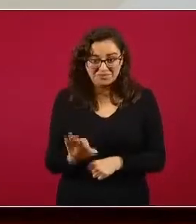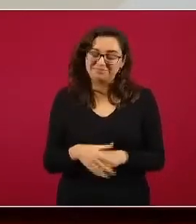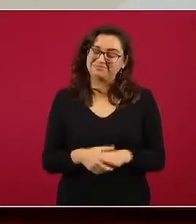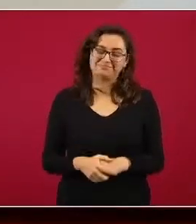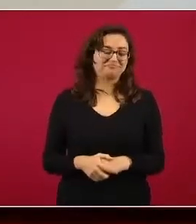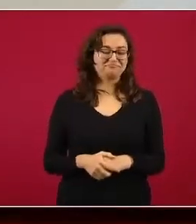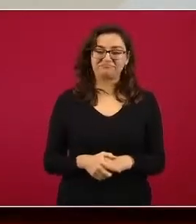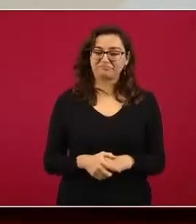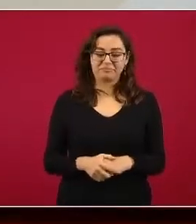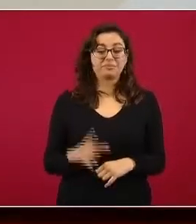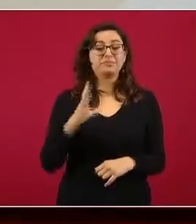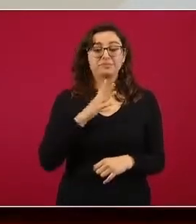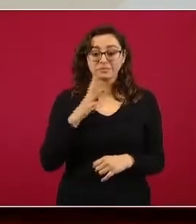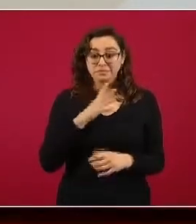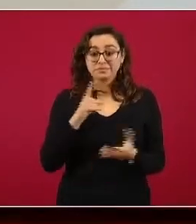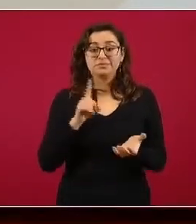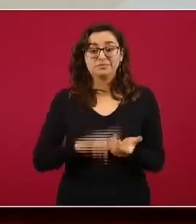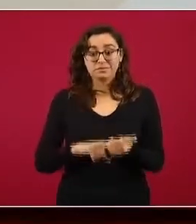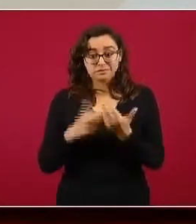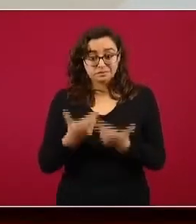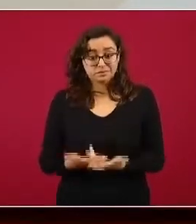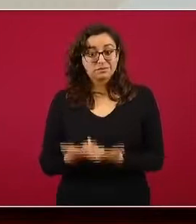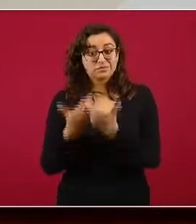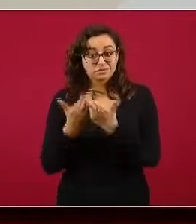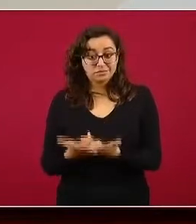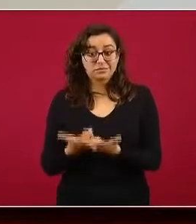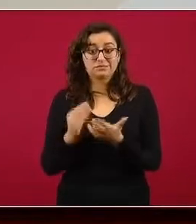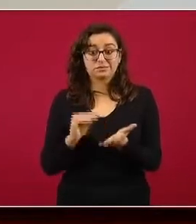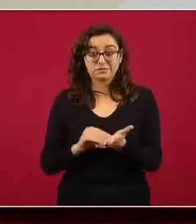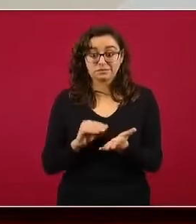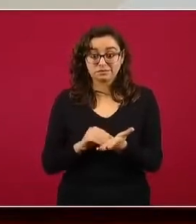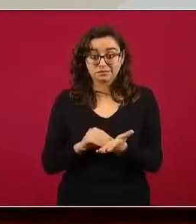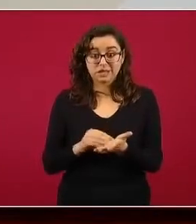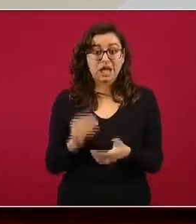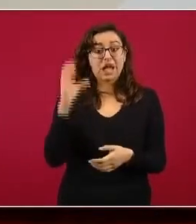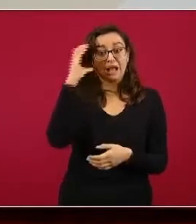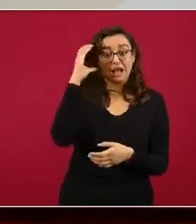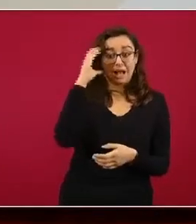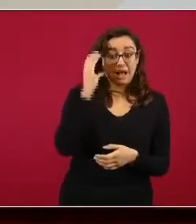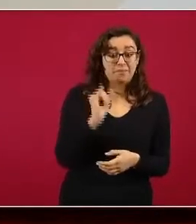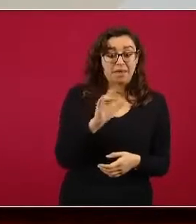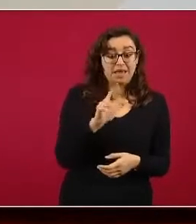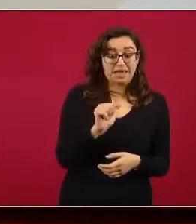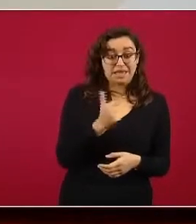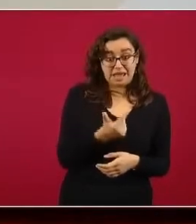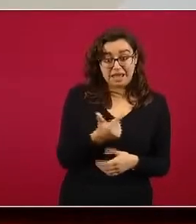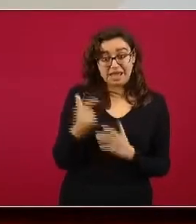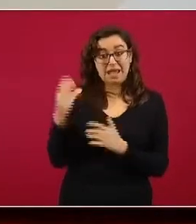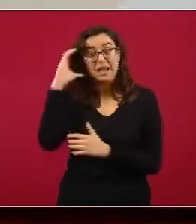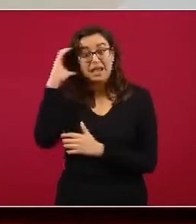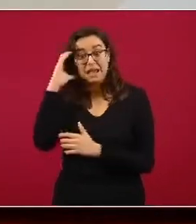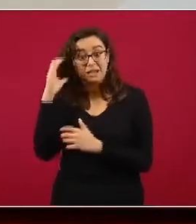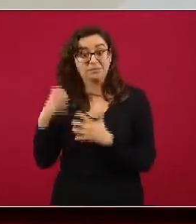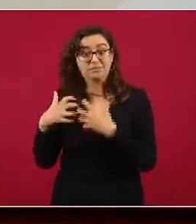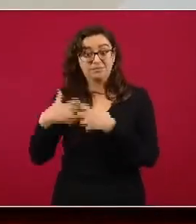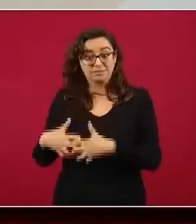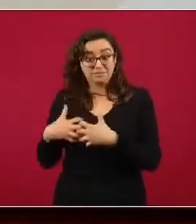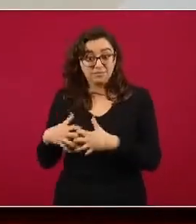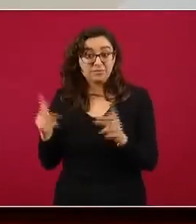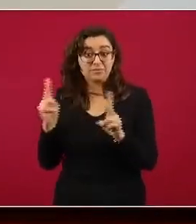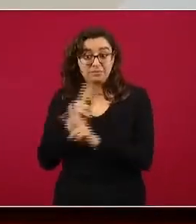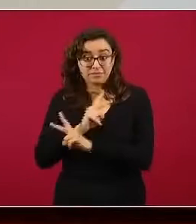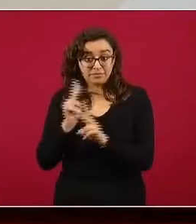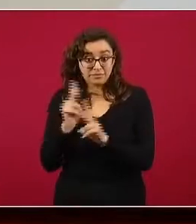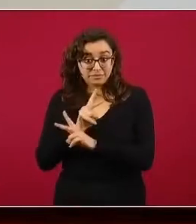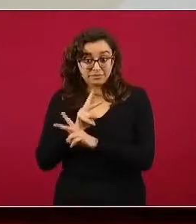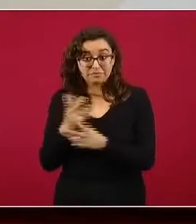todavía tienen unidades médicas con disponibilidad, tanto de camas generales como de camas con ventilador. De hecho, las